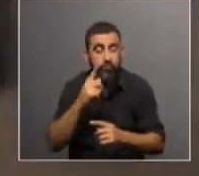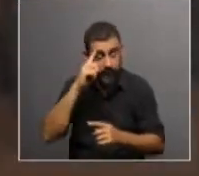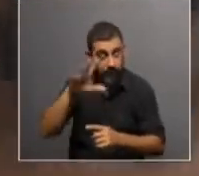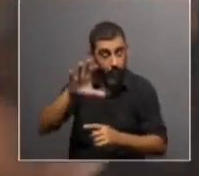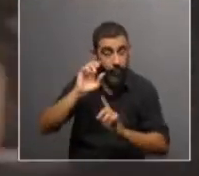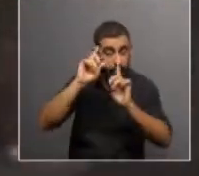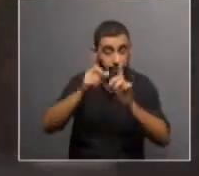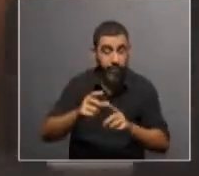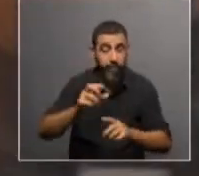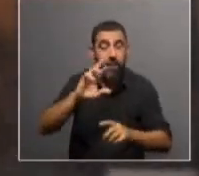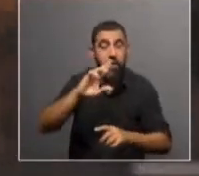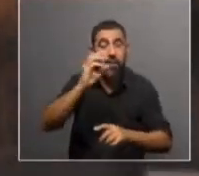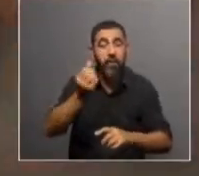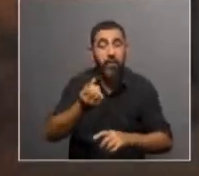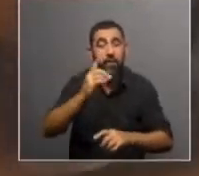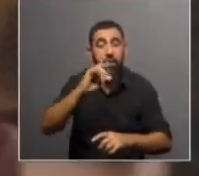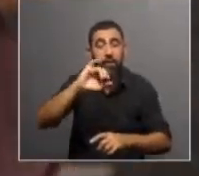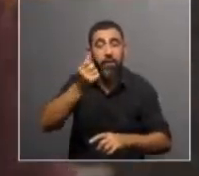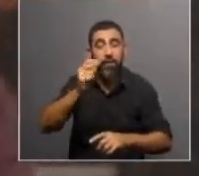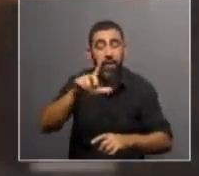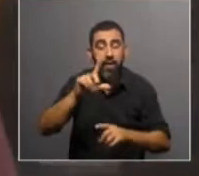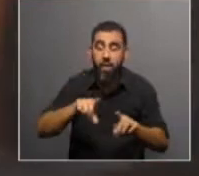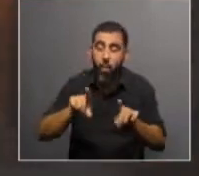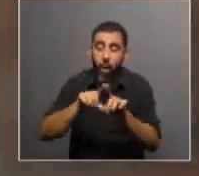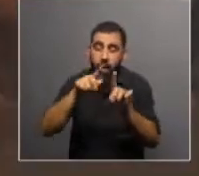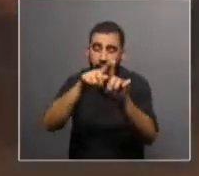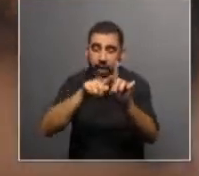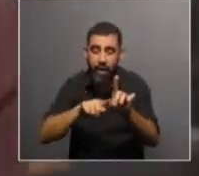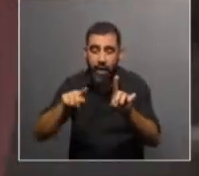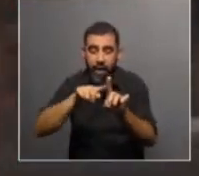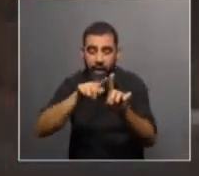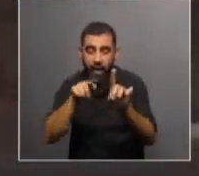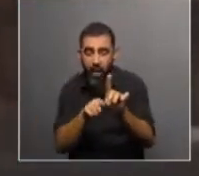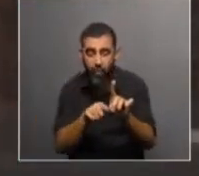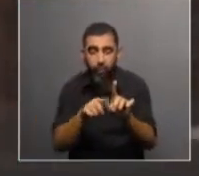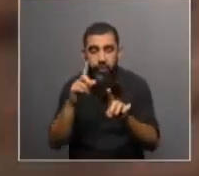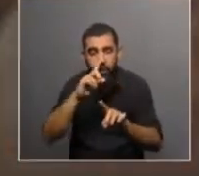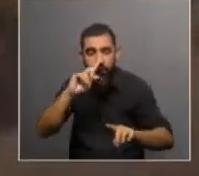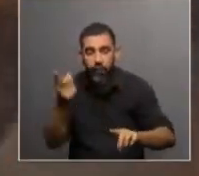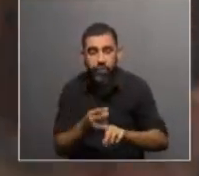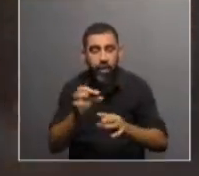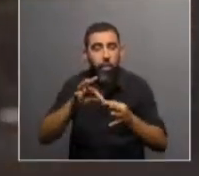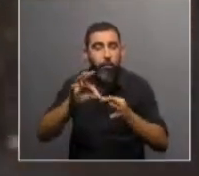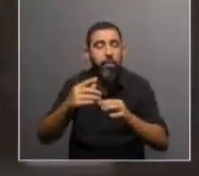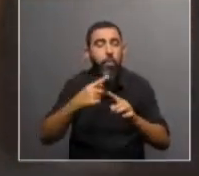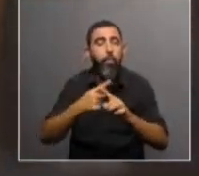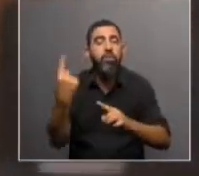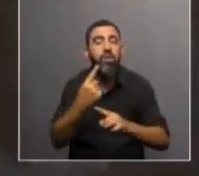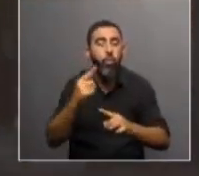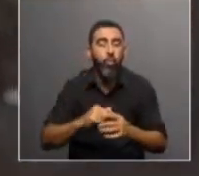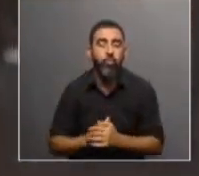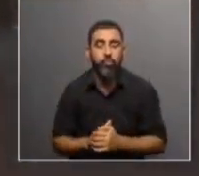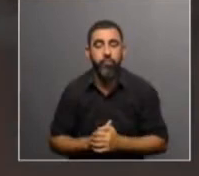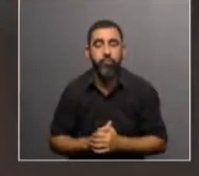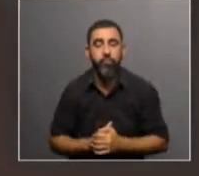recordar que los radianes es una medida de ángulo igual que los grados, y la aceleración que está dada en metros sobre segundo al cuadrado.